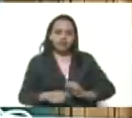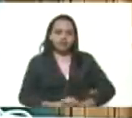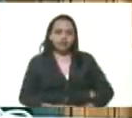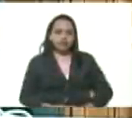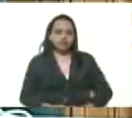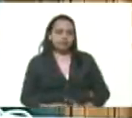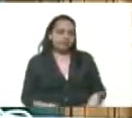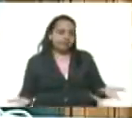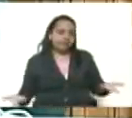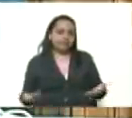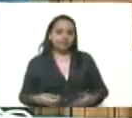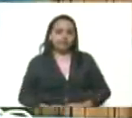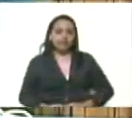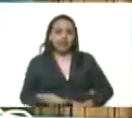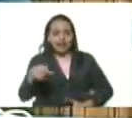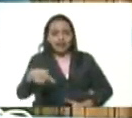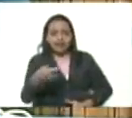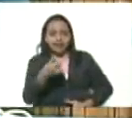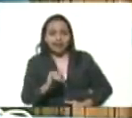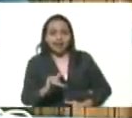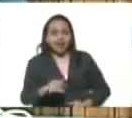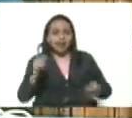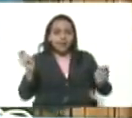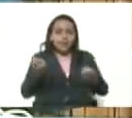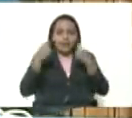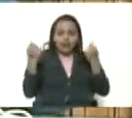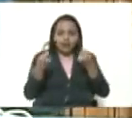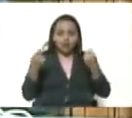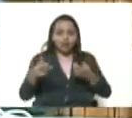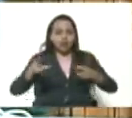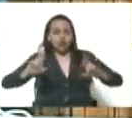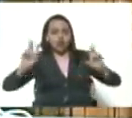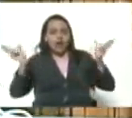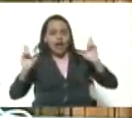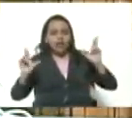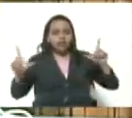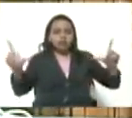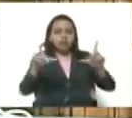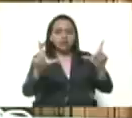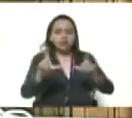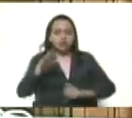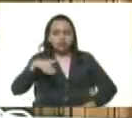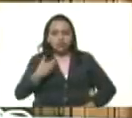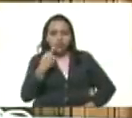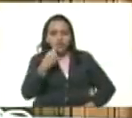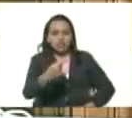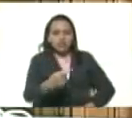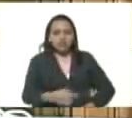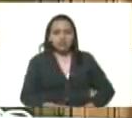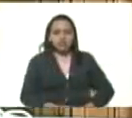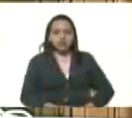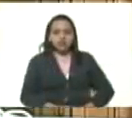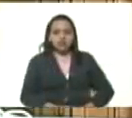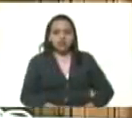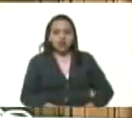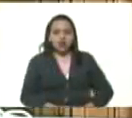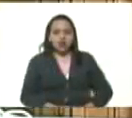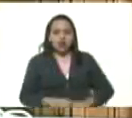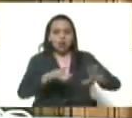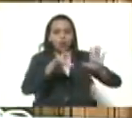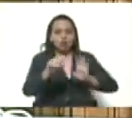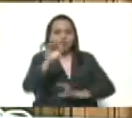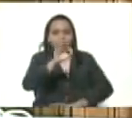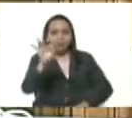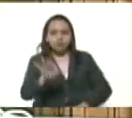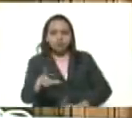Abrams. Aquí hay prensa, radio, televisión. Yo te puedo decir, Abrams, que el 80%